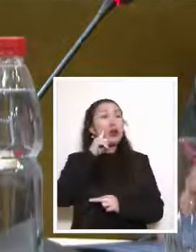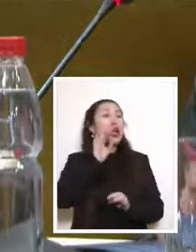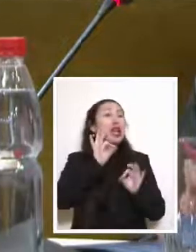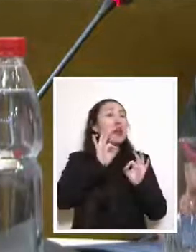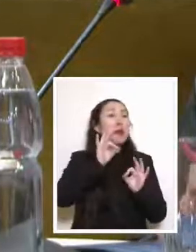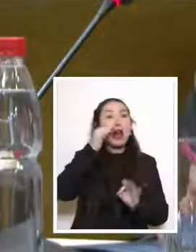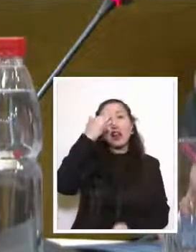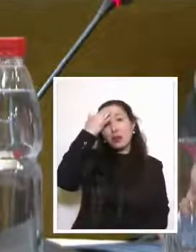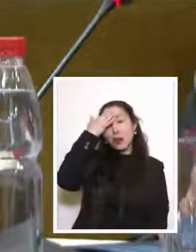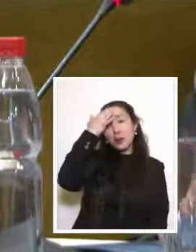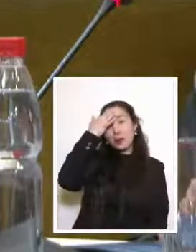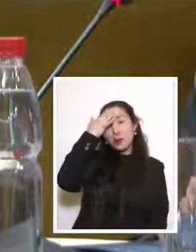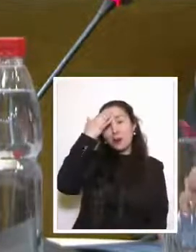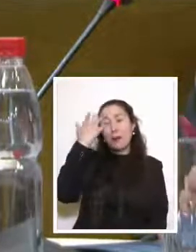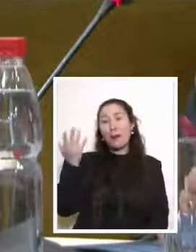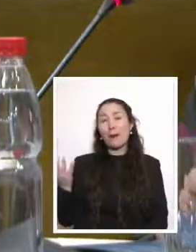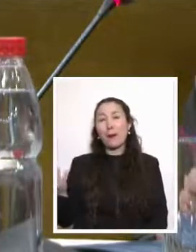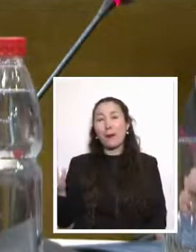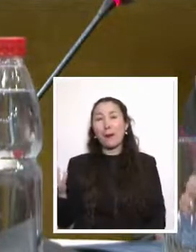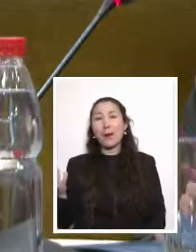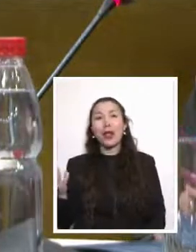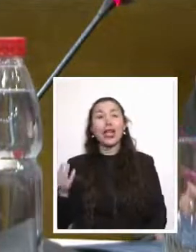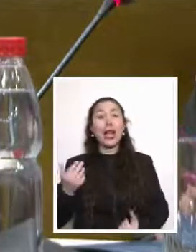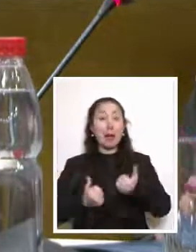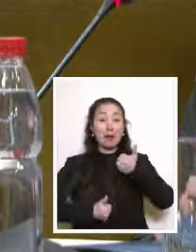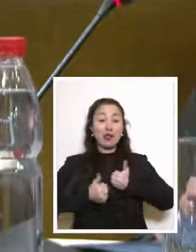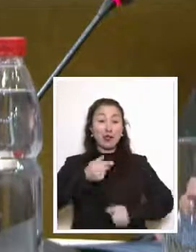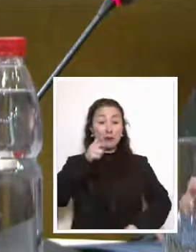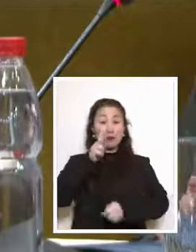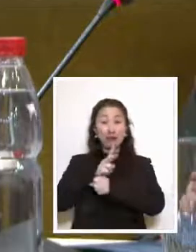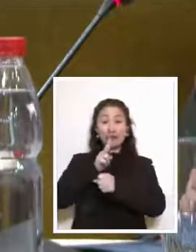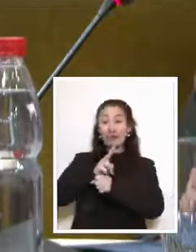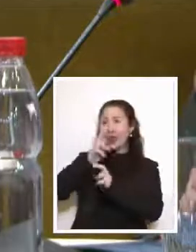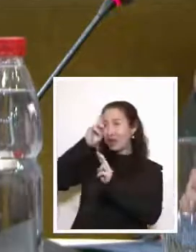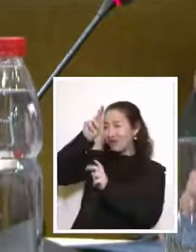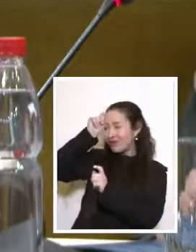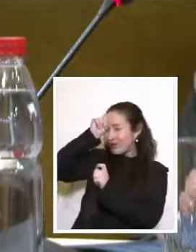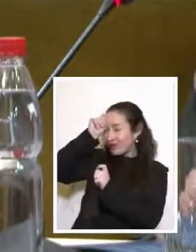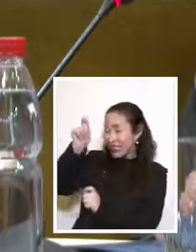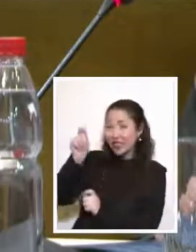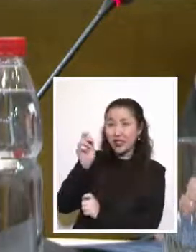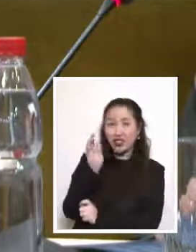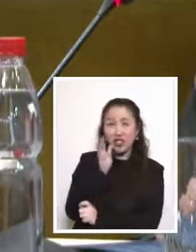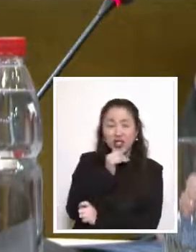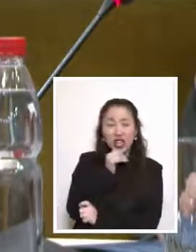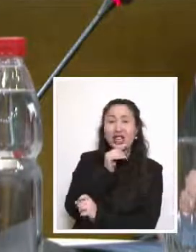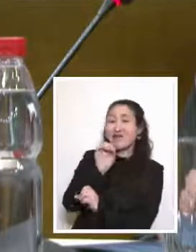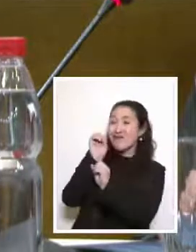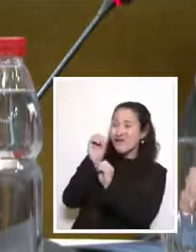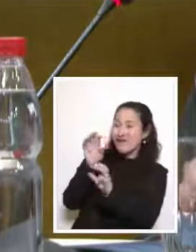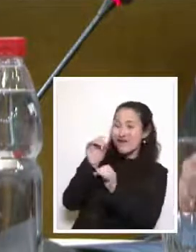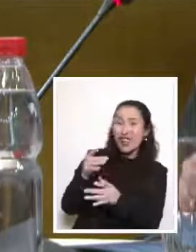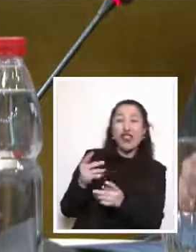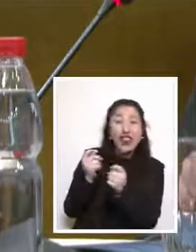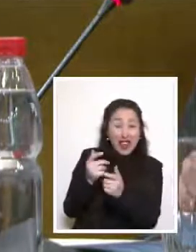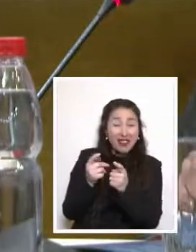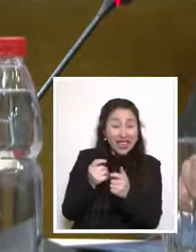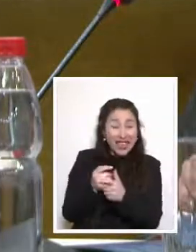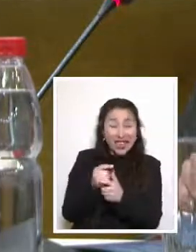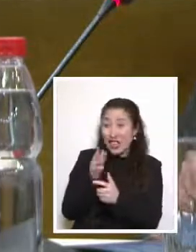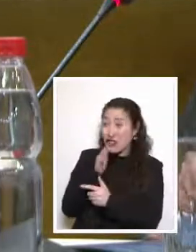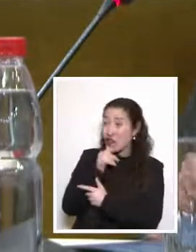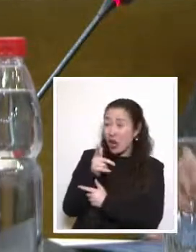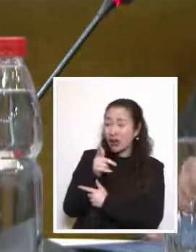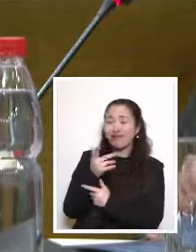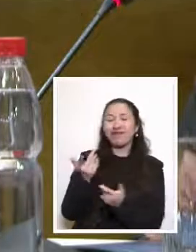lo que es común es que sin una profesión docente respetada, bien formada, con capacidades, y eso supone una nueva